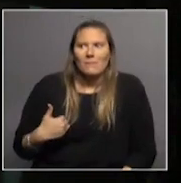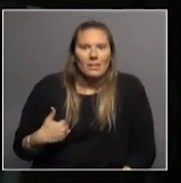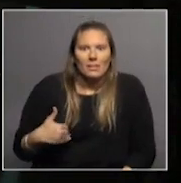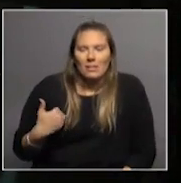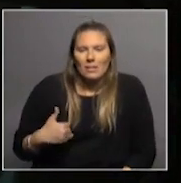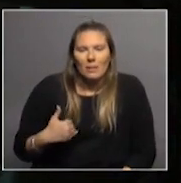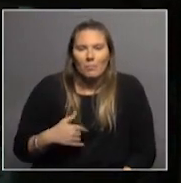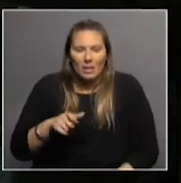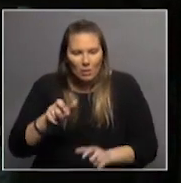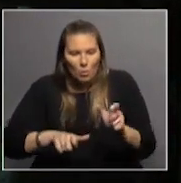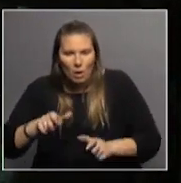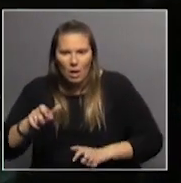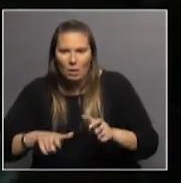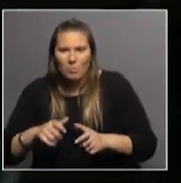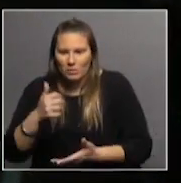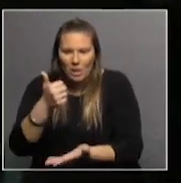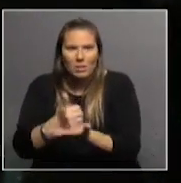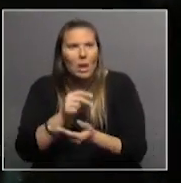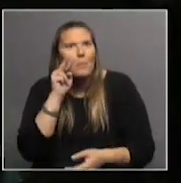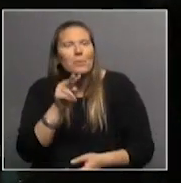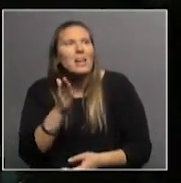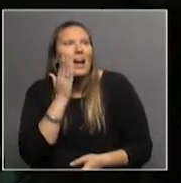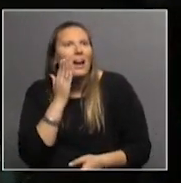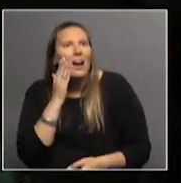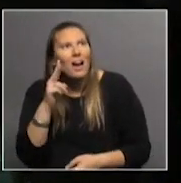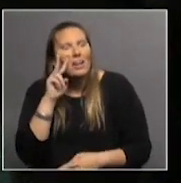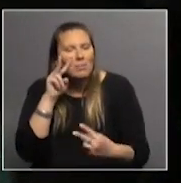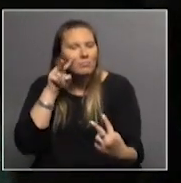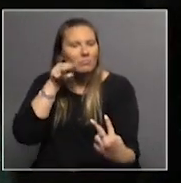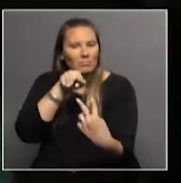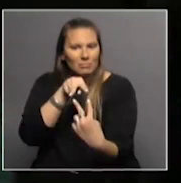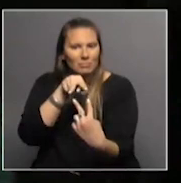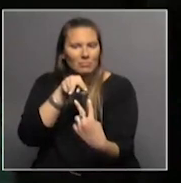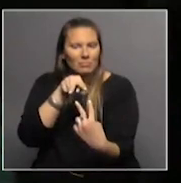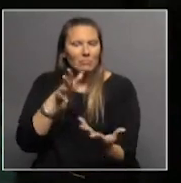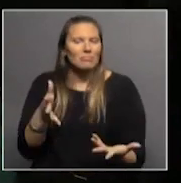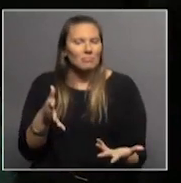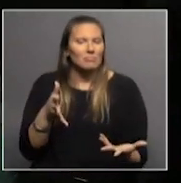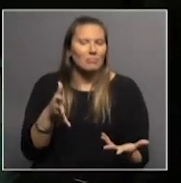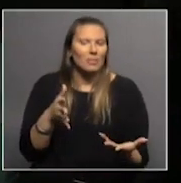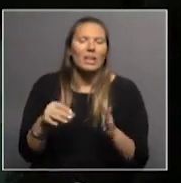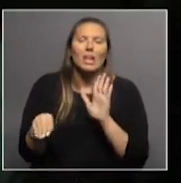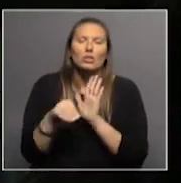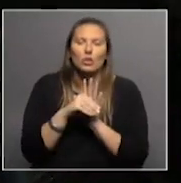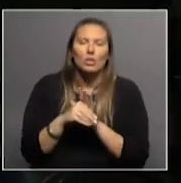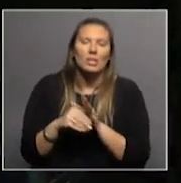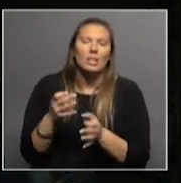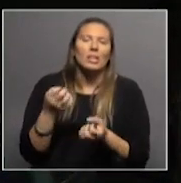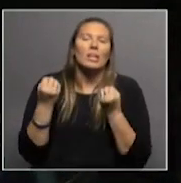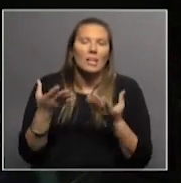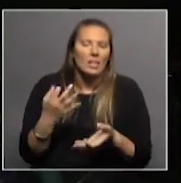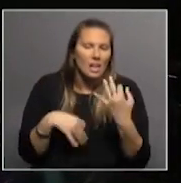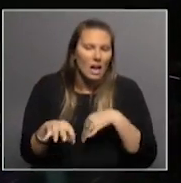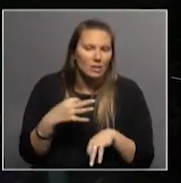los cuerpos la gente allí y mirar a alguien que te devuelve la mirada así que con el sol y como estuvo estuvo